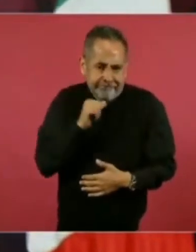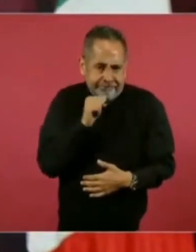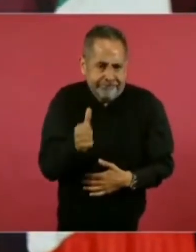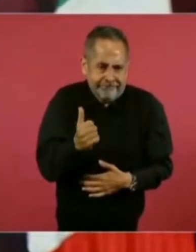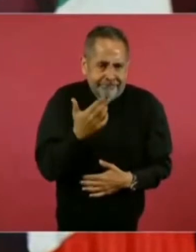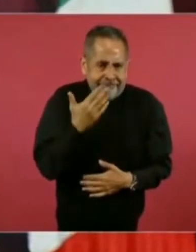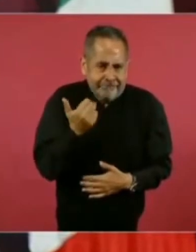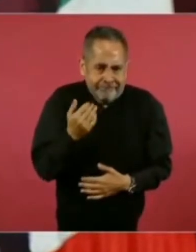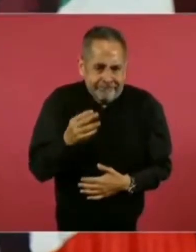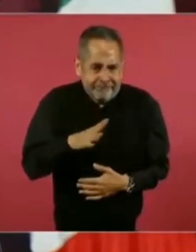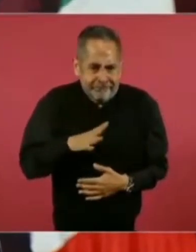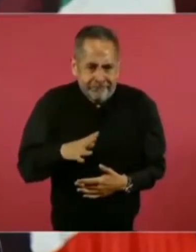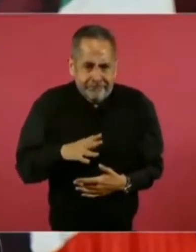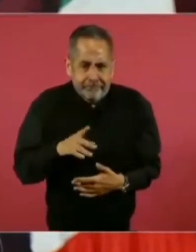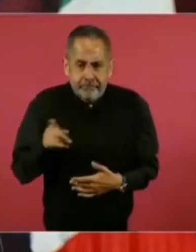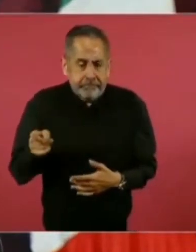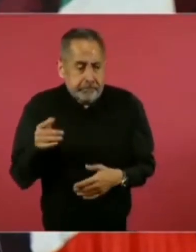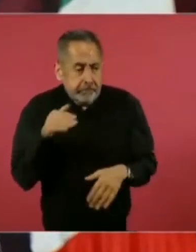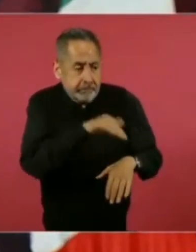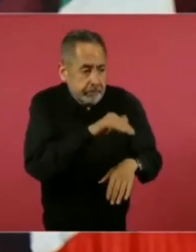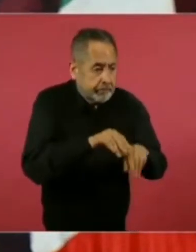medios convencionales.